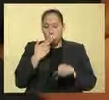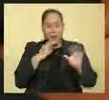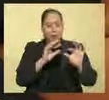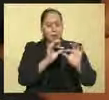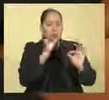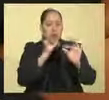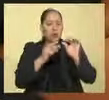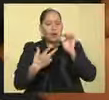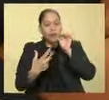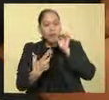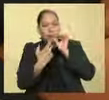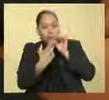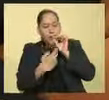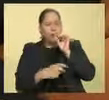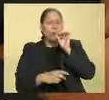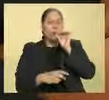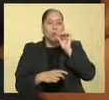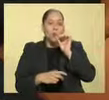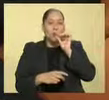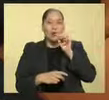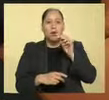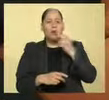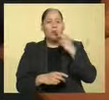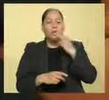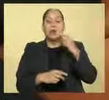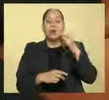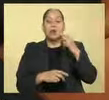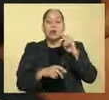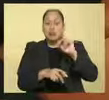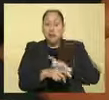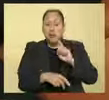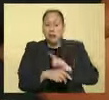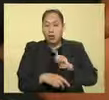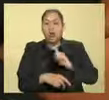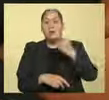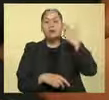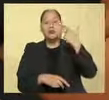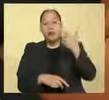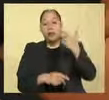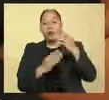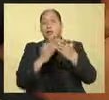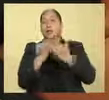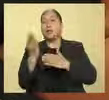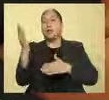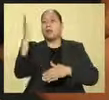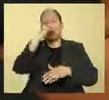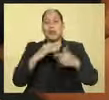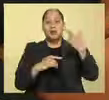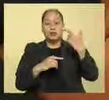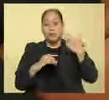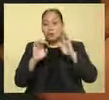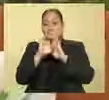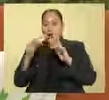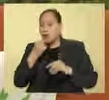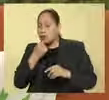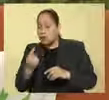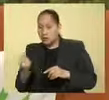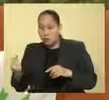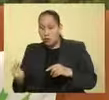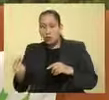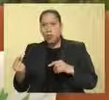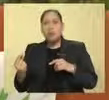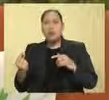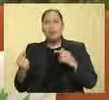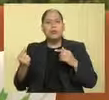las personas que consumen 7 cigarros al día. Y los niños, por ejemplo, a